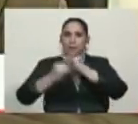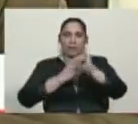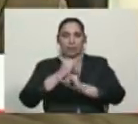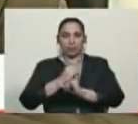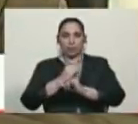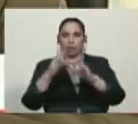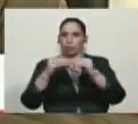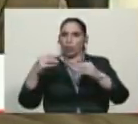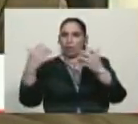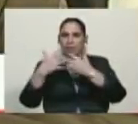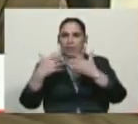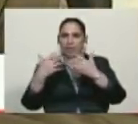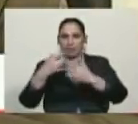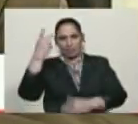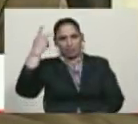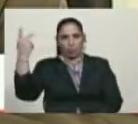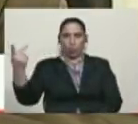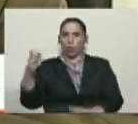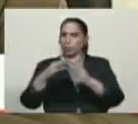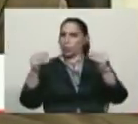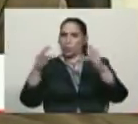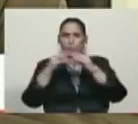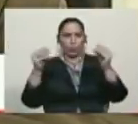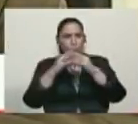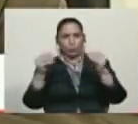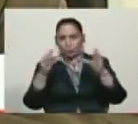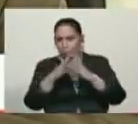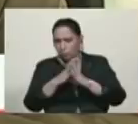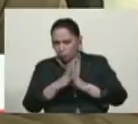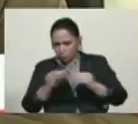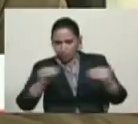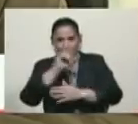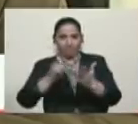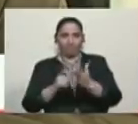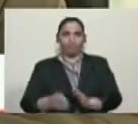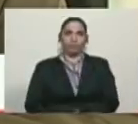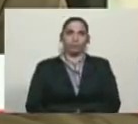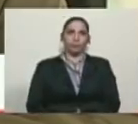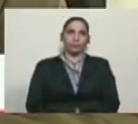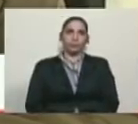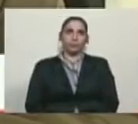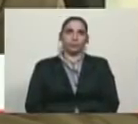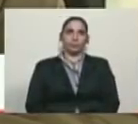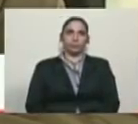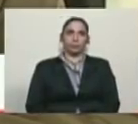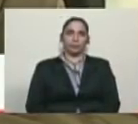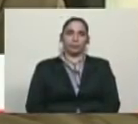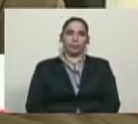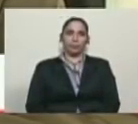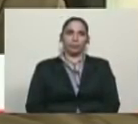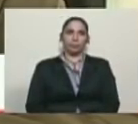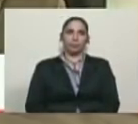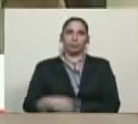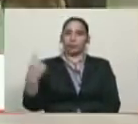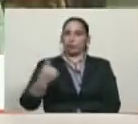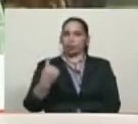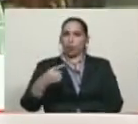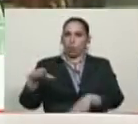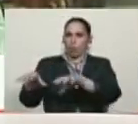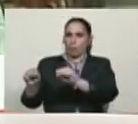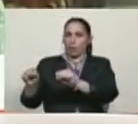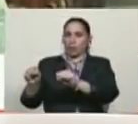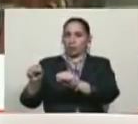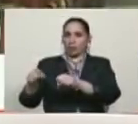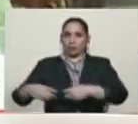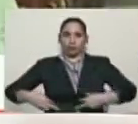toda la guerra psicológica todas todas todas todas todas viene de una sola matriz apoderarse de las riquezas